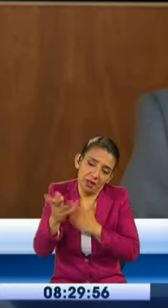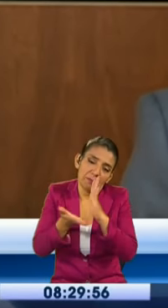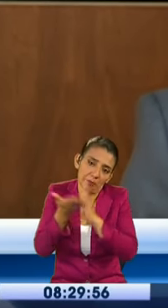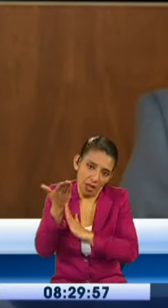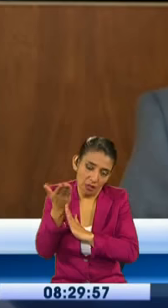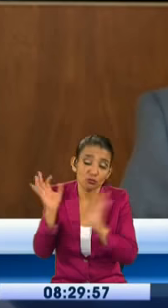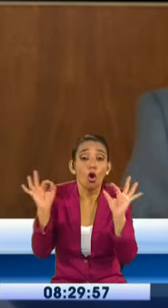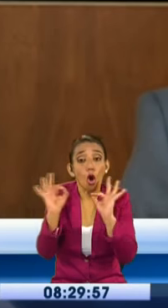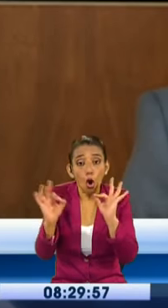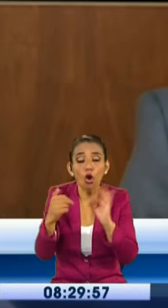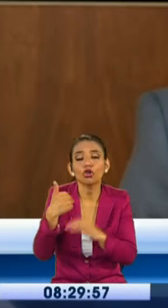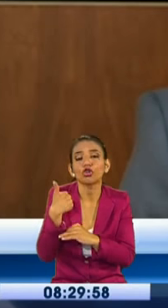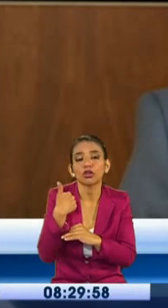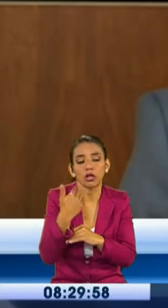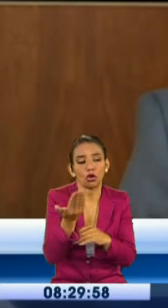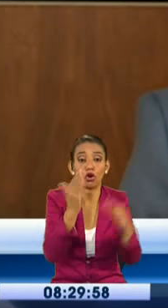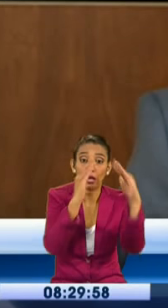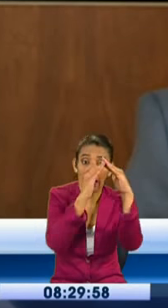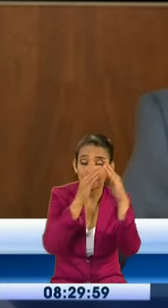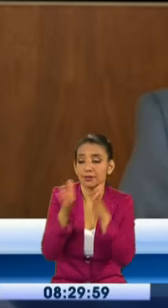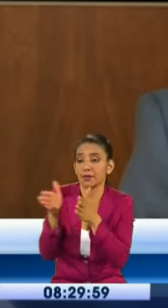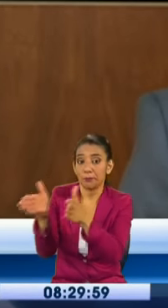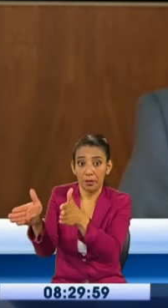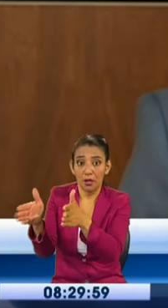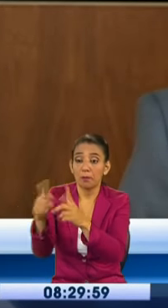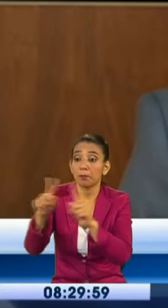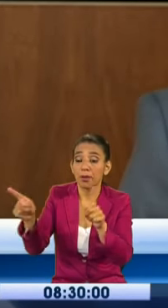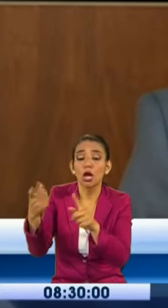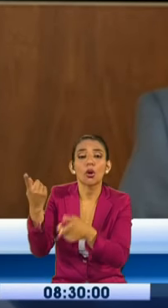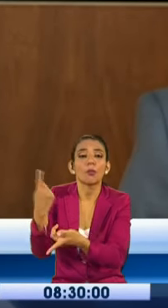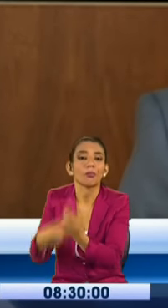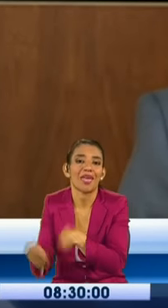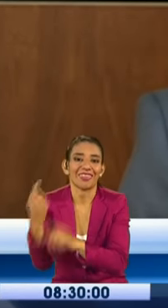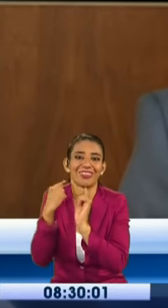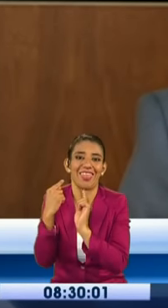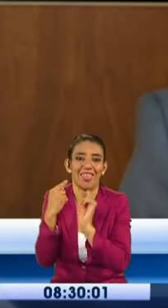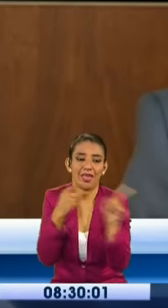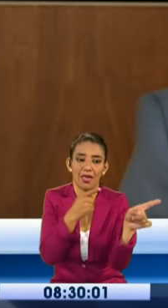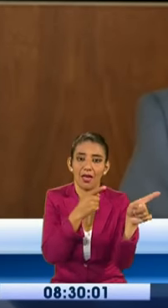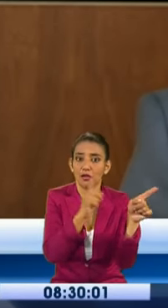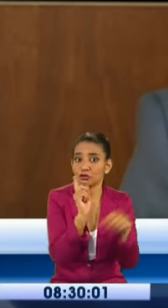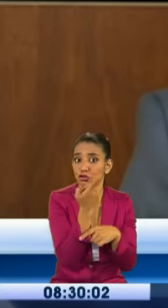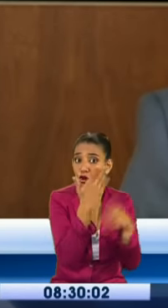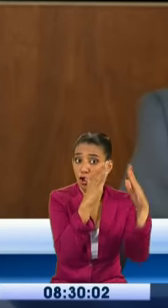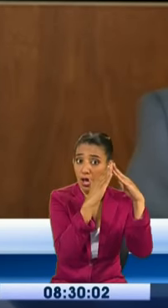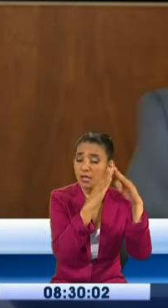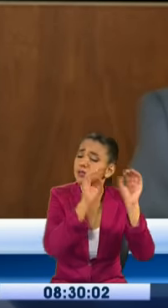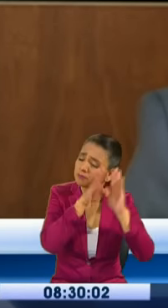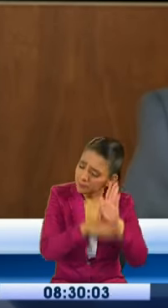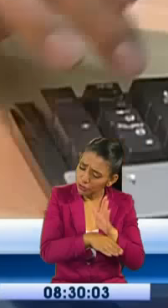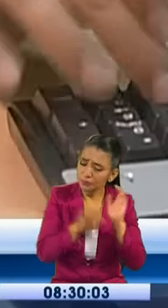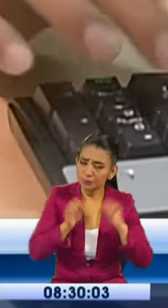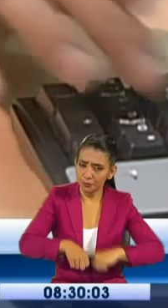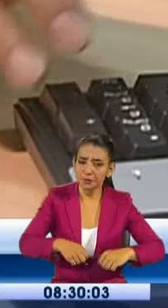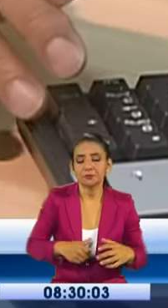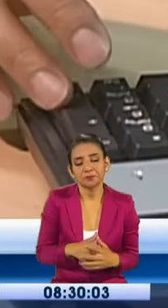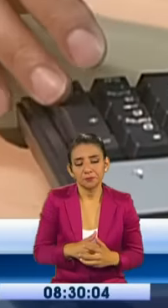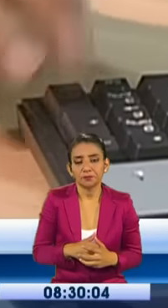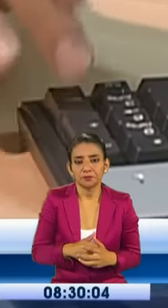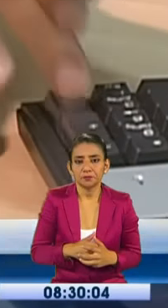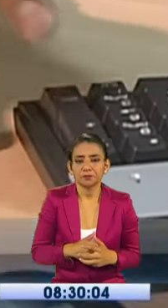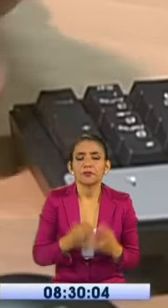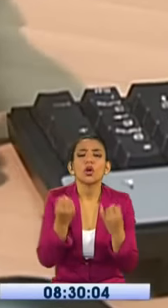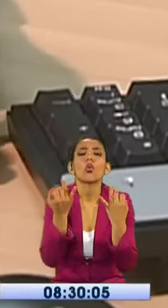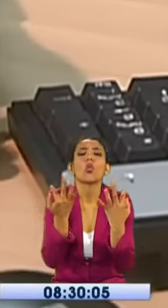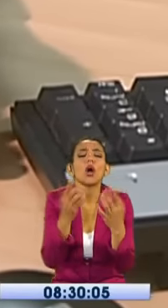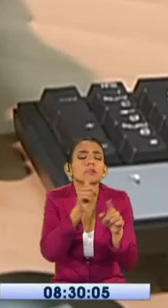tarifa mayor. Y si alguien igualmente antes tenía una casa y un departamento y vendió el departamento, ahora tendrá que pagar una tarifa más baja. Para consultar los